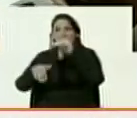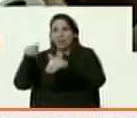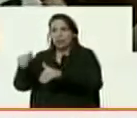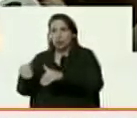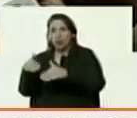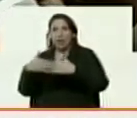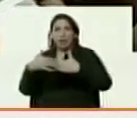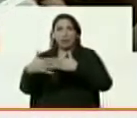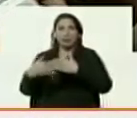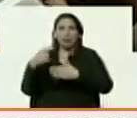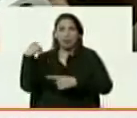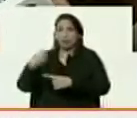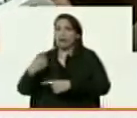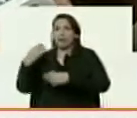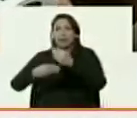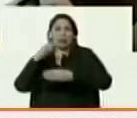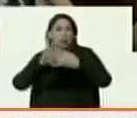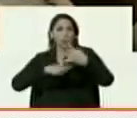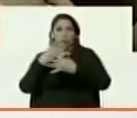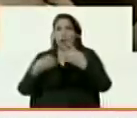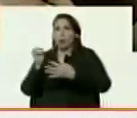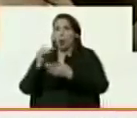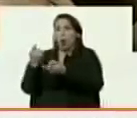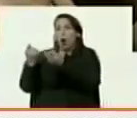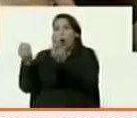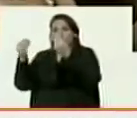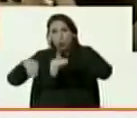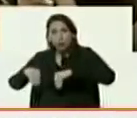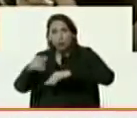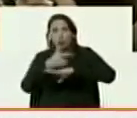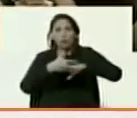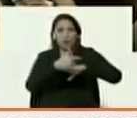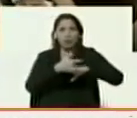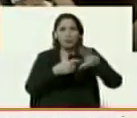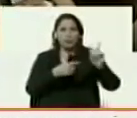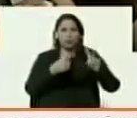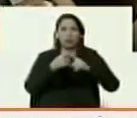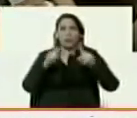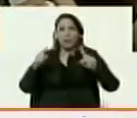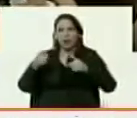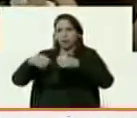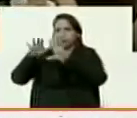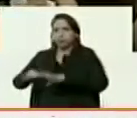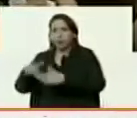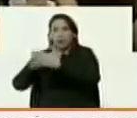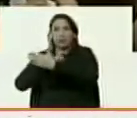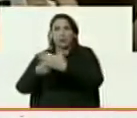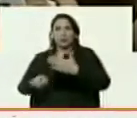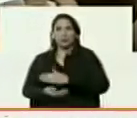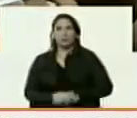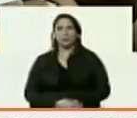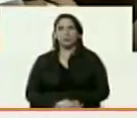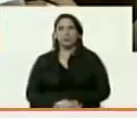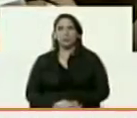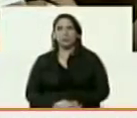un cronograma o una negociación con el gobierno venezolano para levantar esas sanciones.